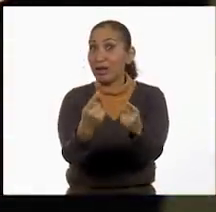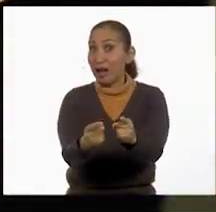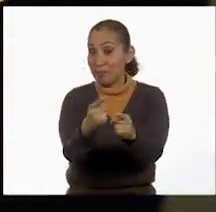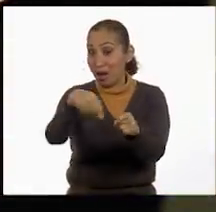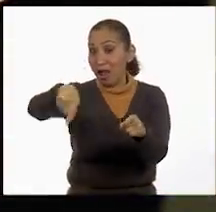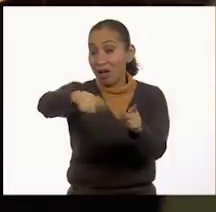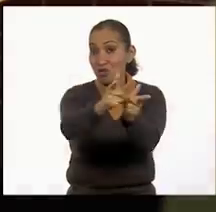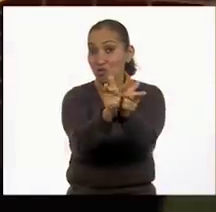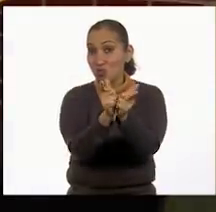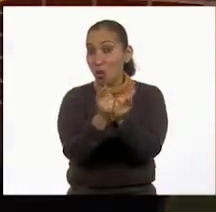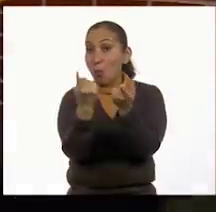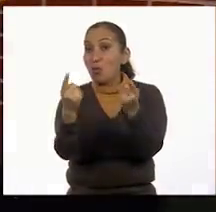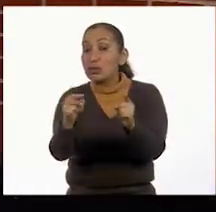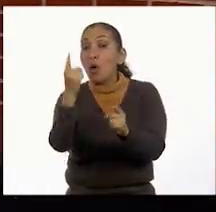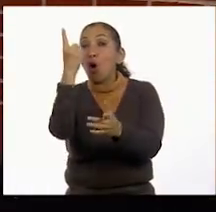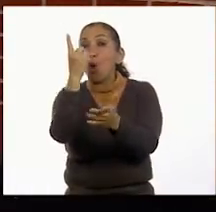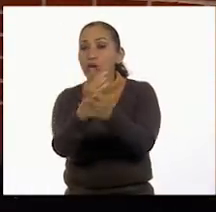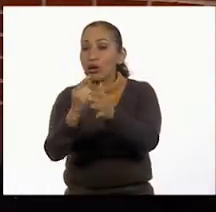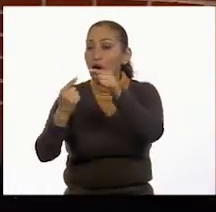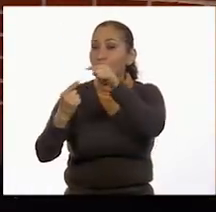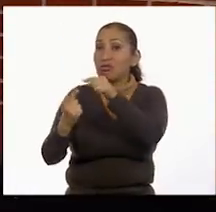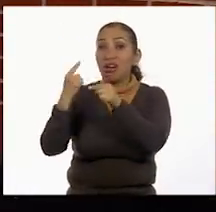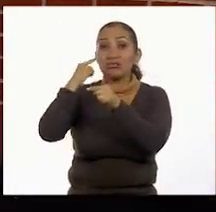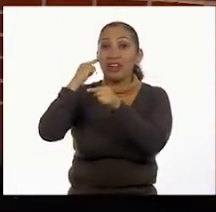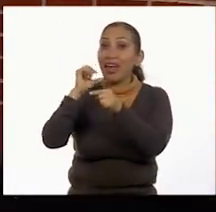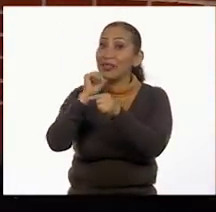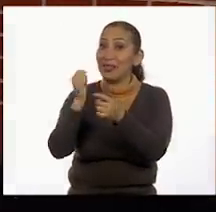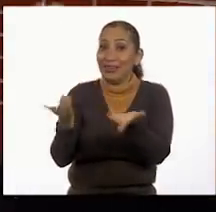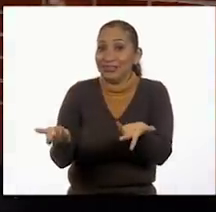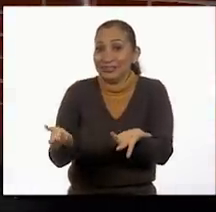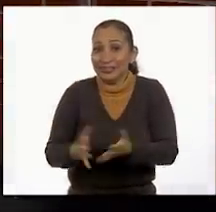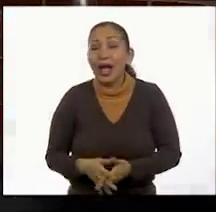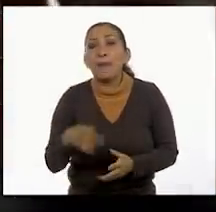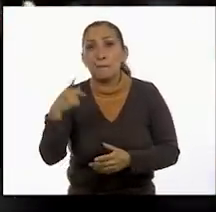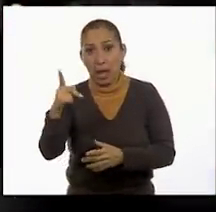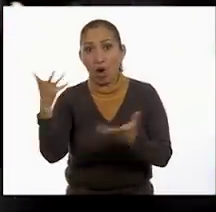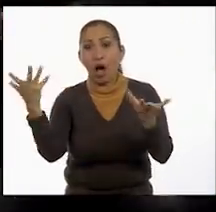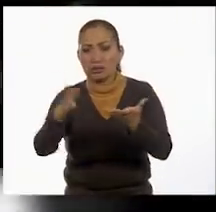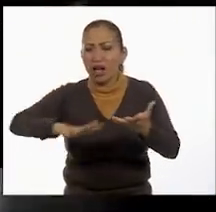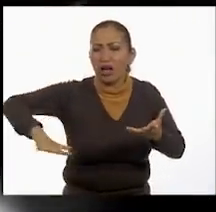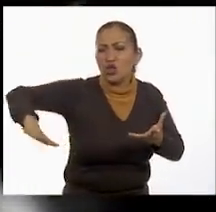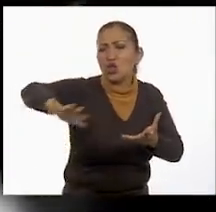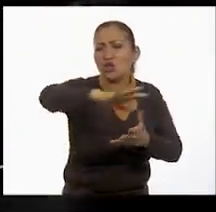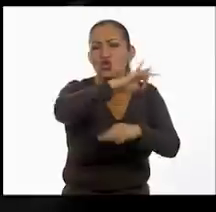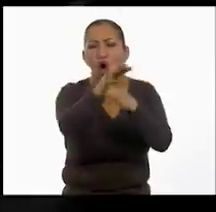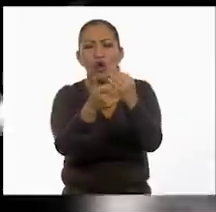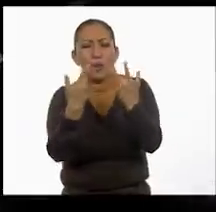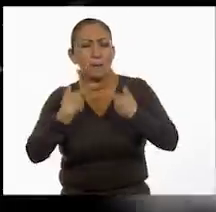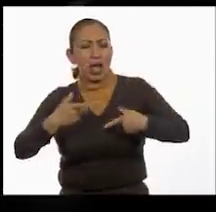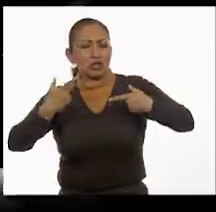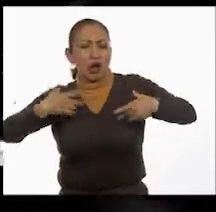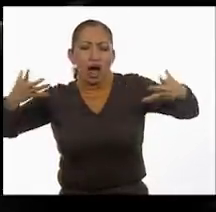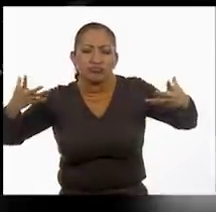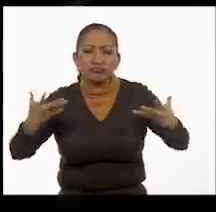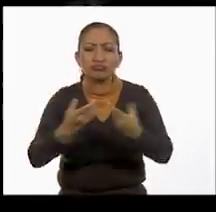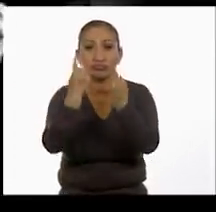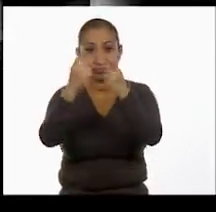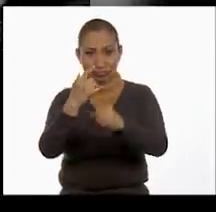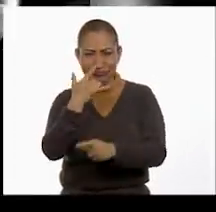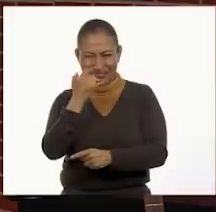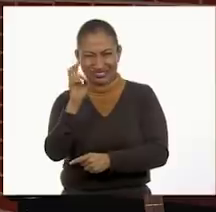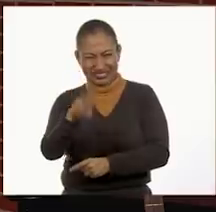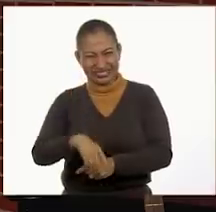las orquestas, ya que es el único que no produce sonido, pero hace que toda la orquesta suene junta. Curioso,